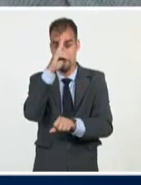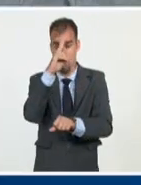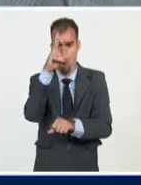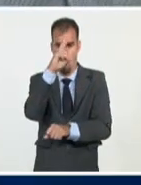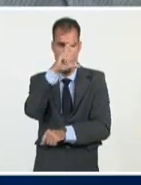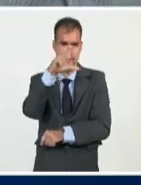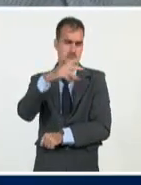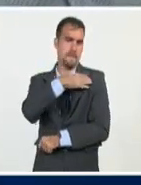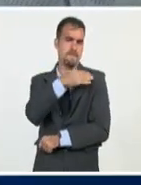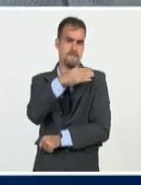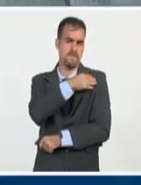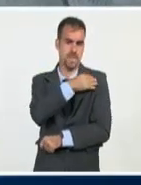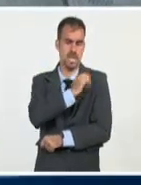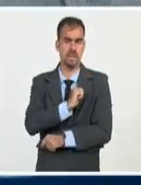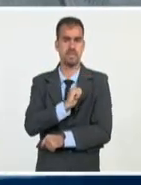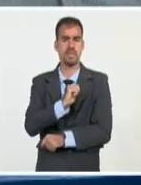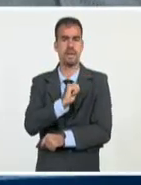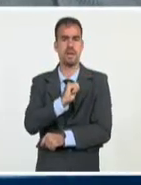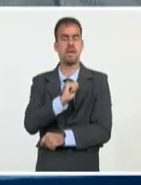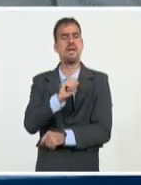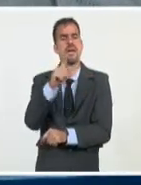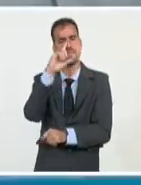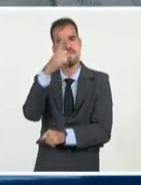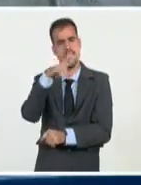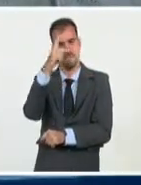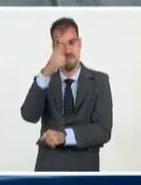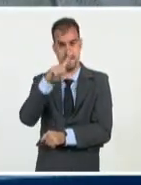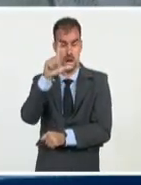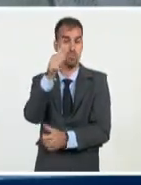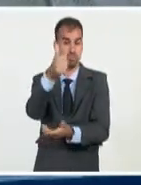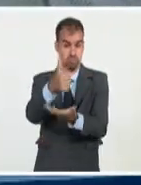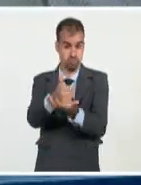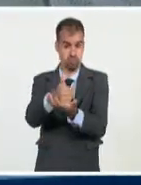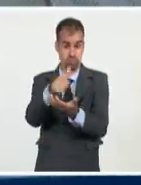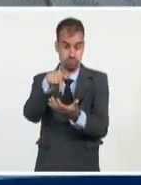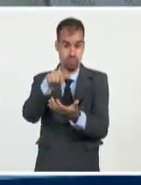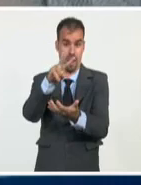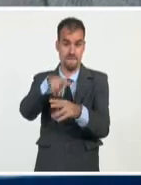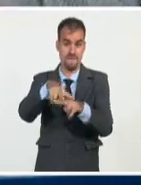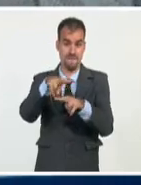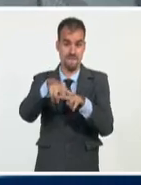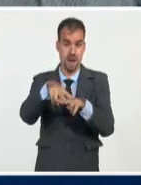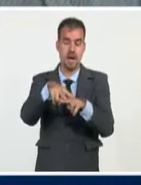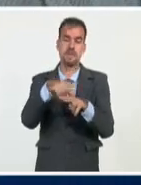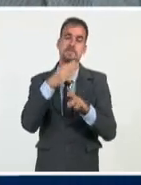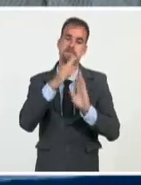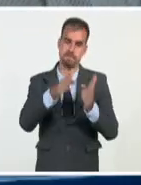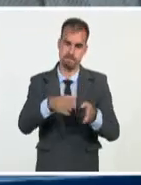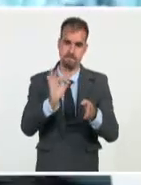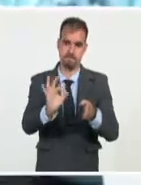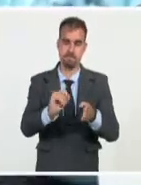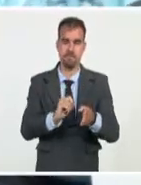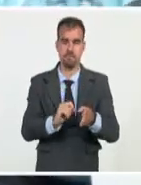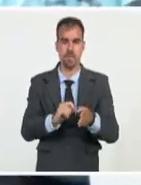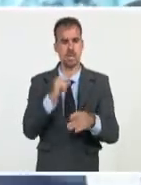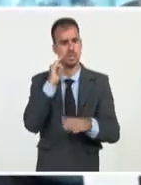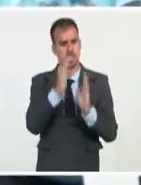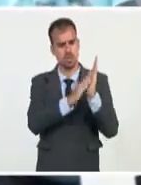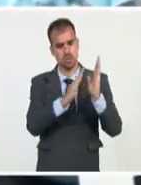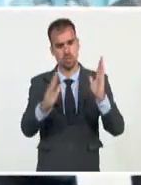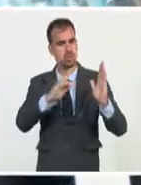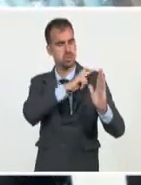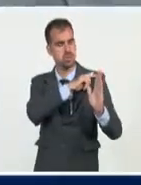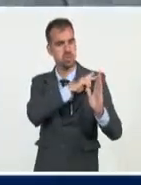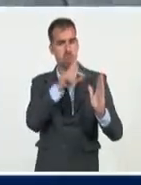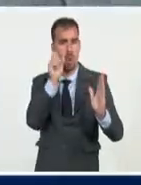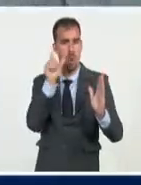Militar Dr. Luis Díaz Soto en esta capital. Durante el periodo en que se desempeñó al frente de nuestro deporte nacional,